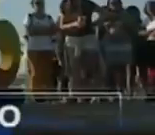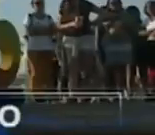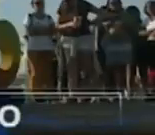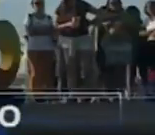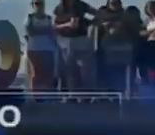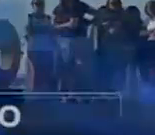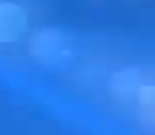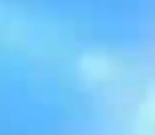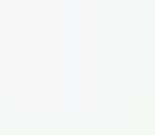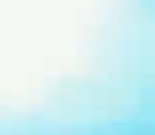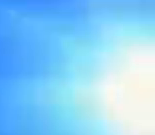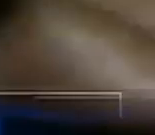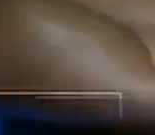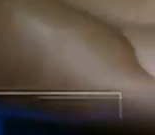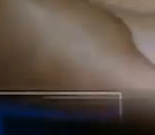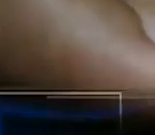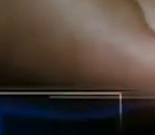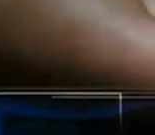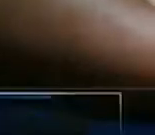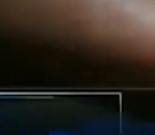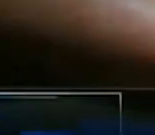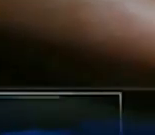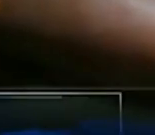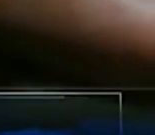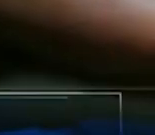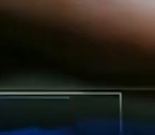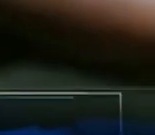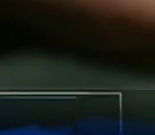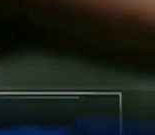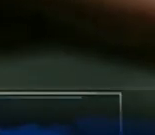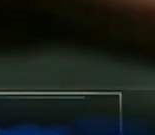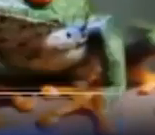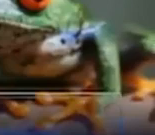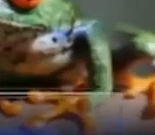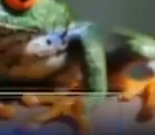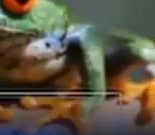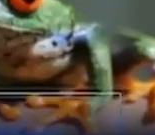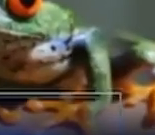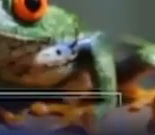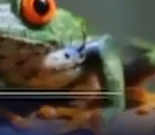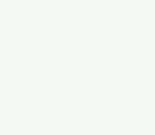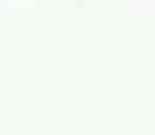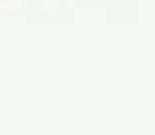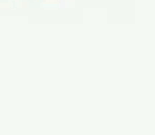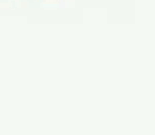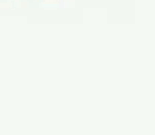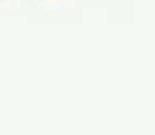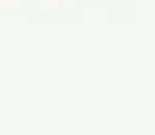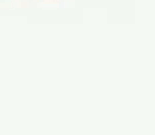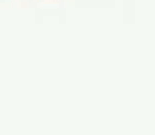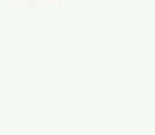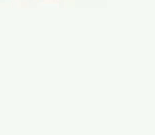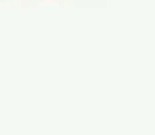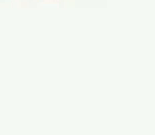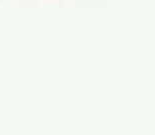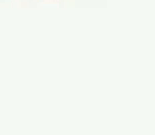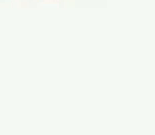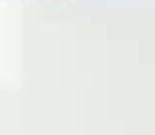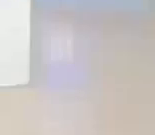alcanzan récord de asistentes. Además, crean refugio en Nicaragua para ranas de ojos rojos.